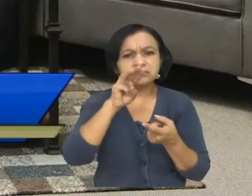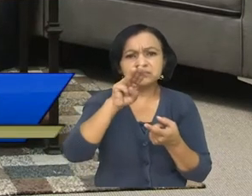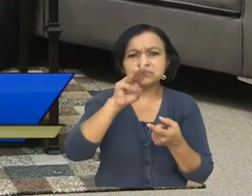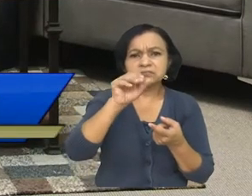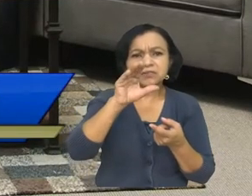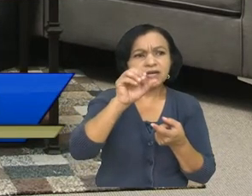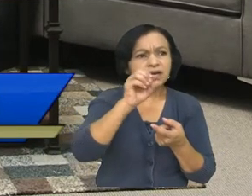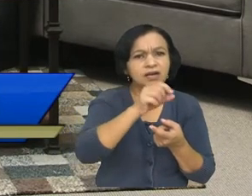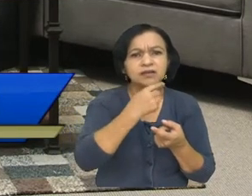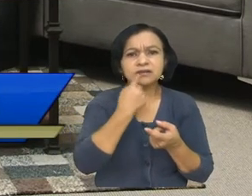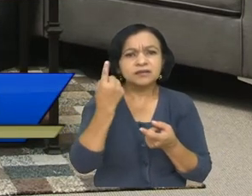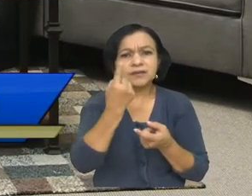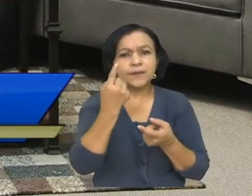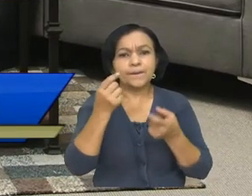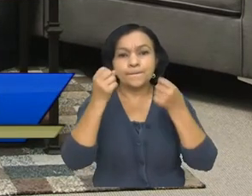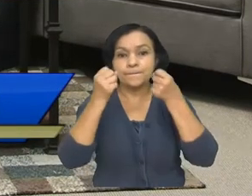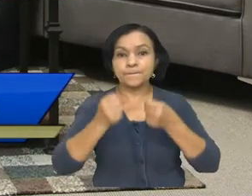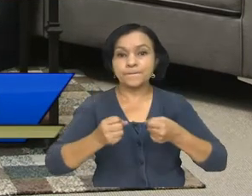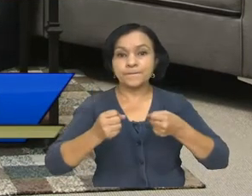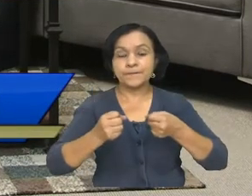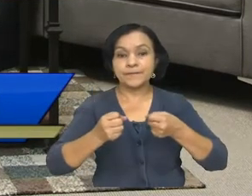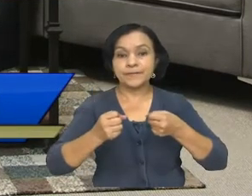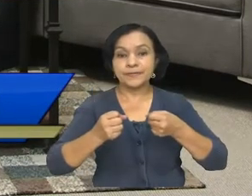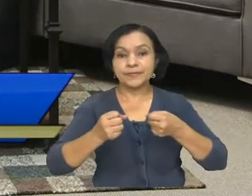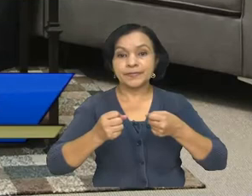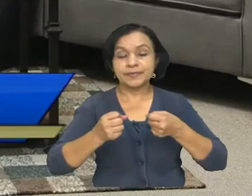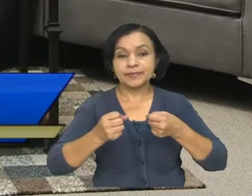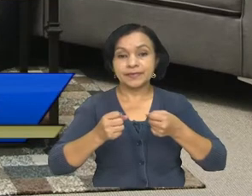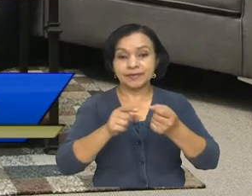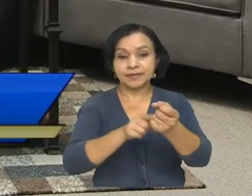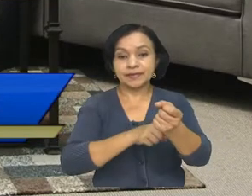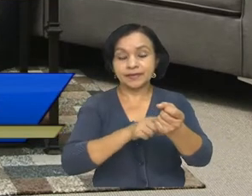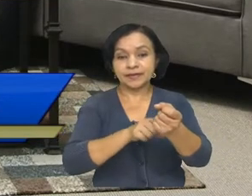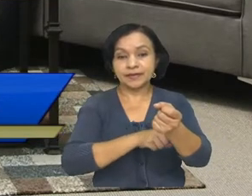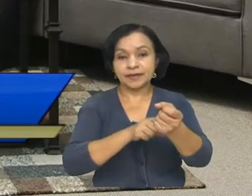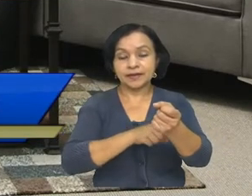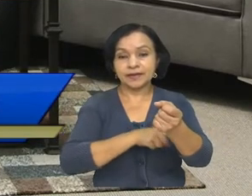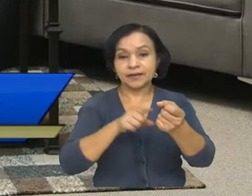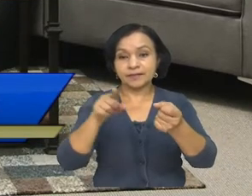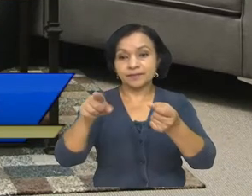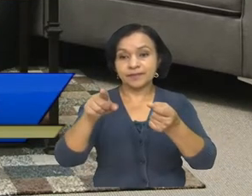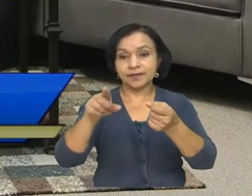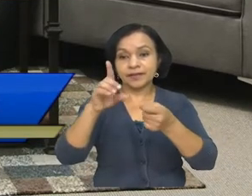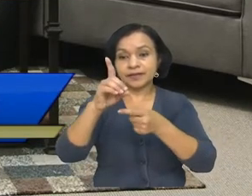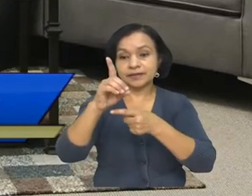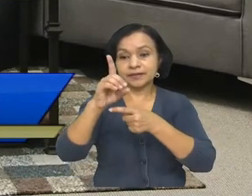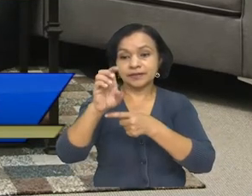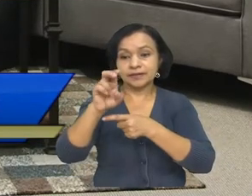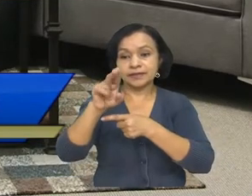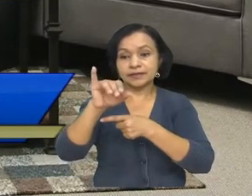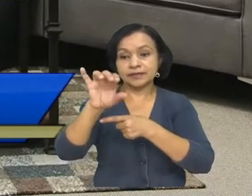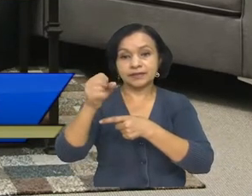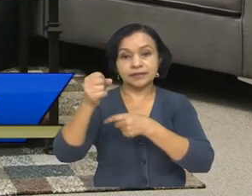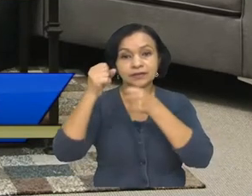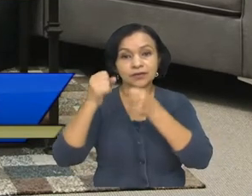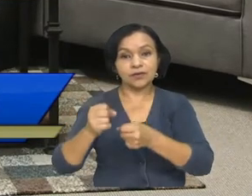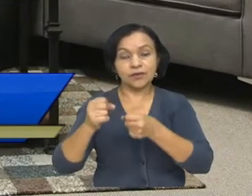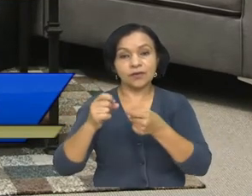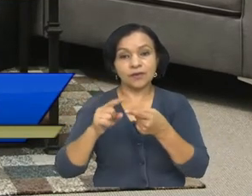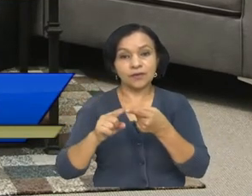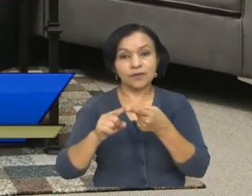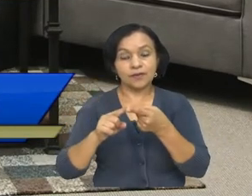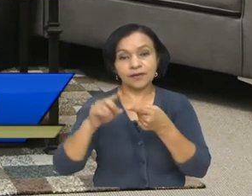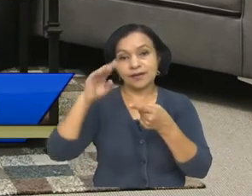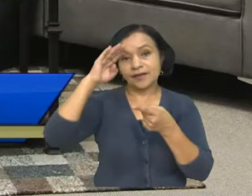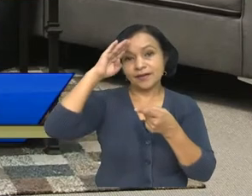un compañero que ese era el seudónimo, que es hermano del canciller Denis Moncada. Él era el